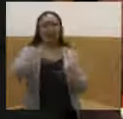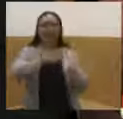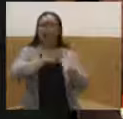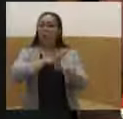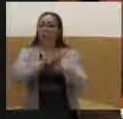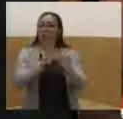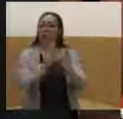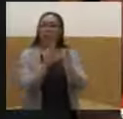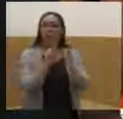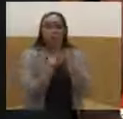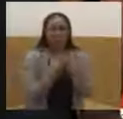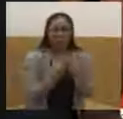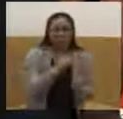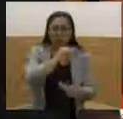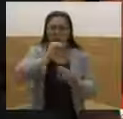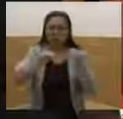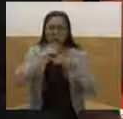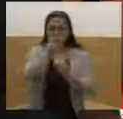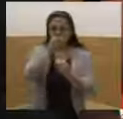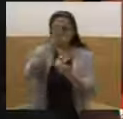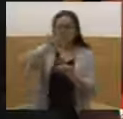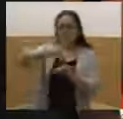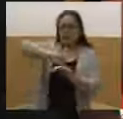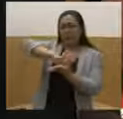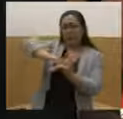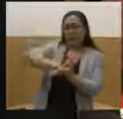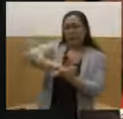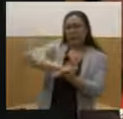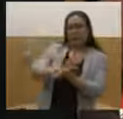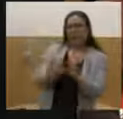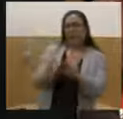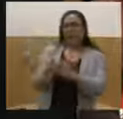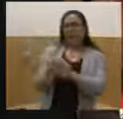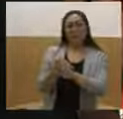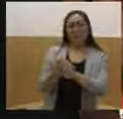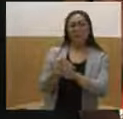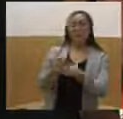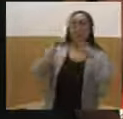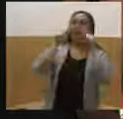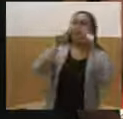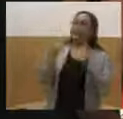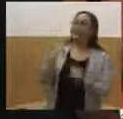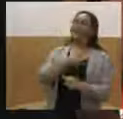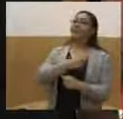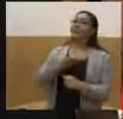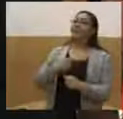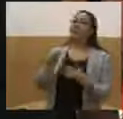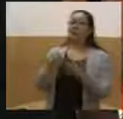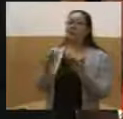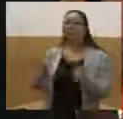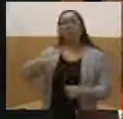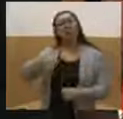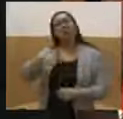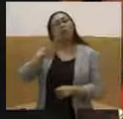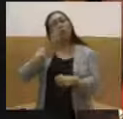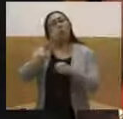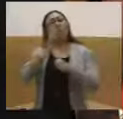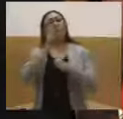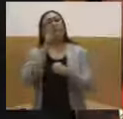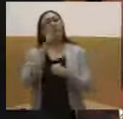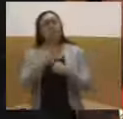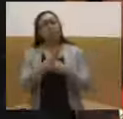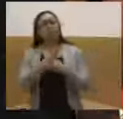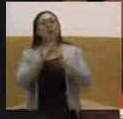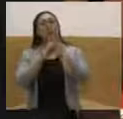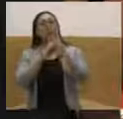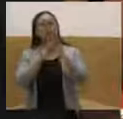de violencia y de discriminación. Por ello les pido atenta y respetuosamente a que hagamos la determinación y el